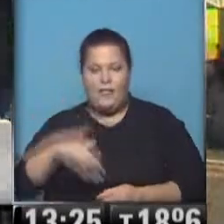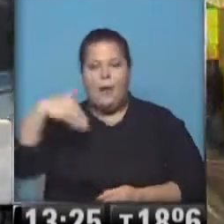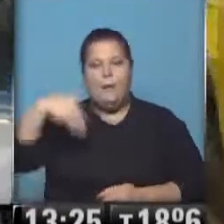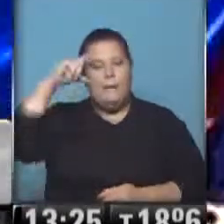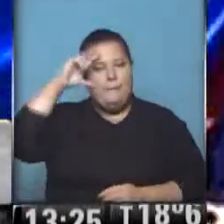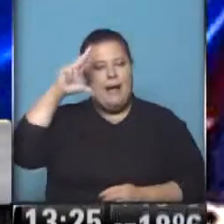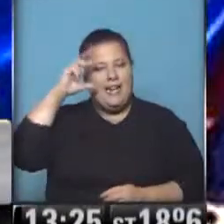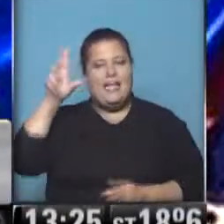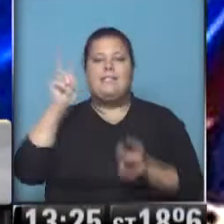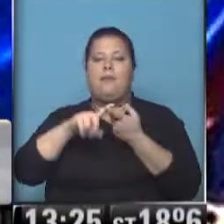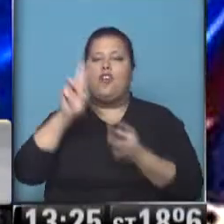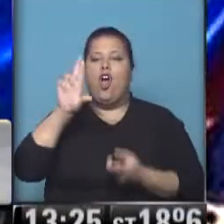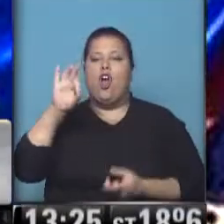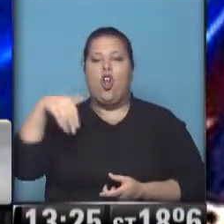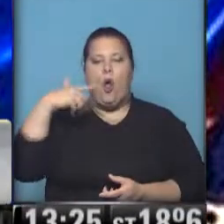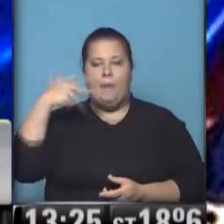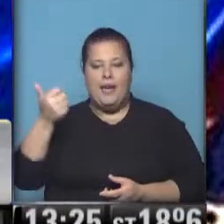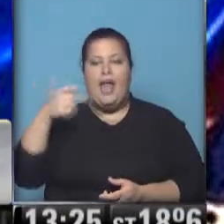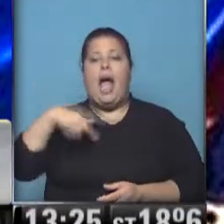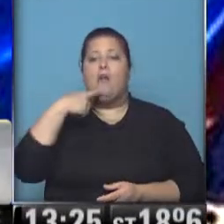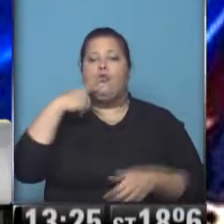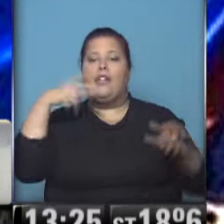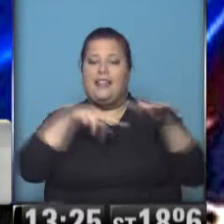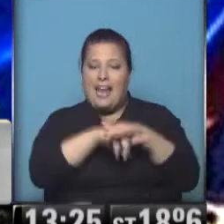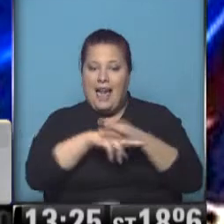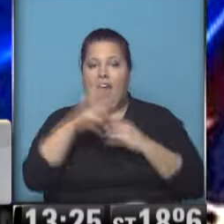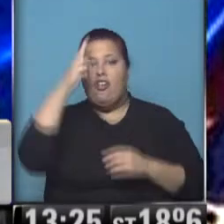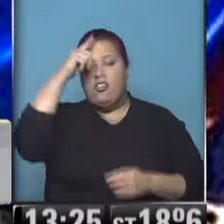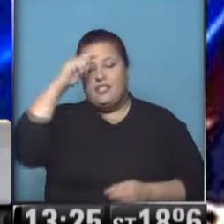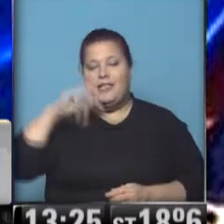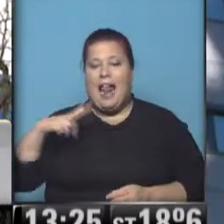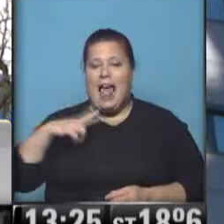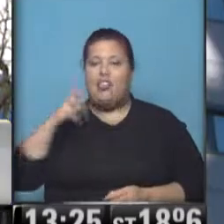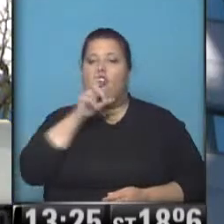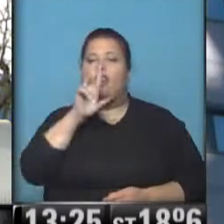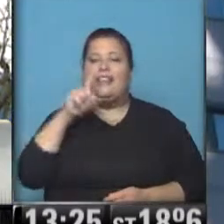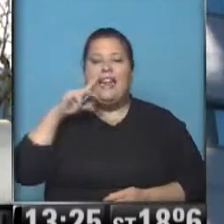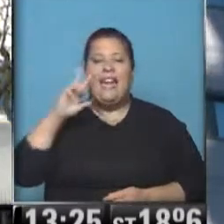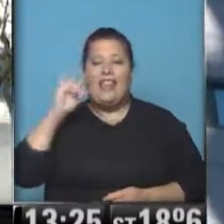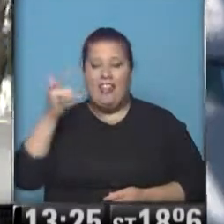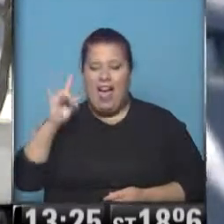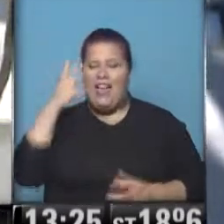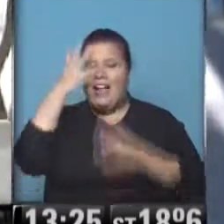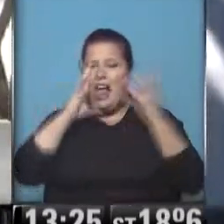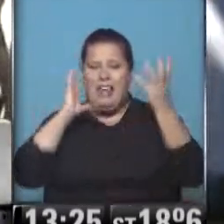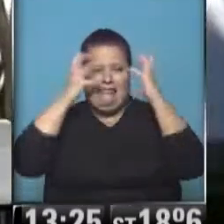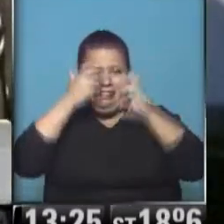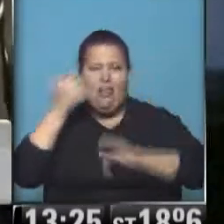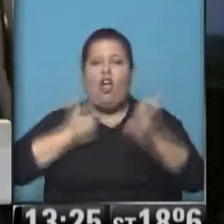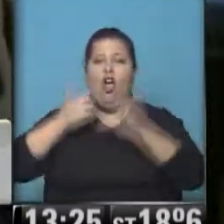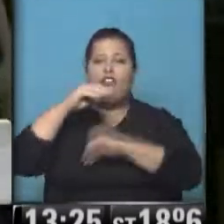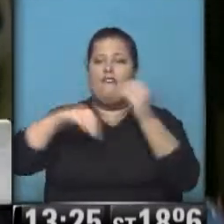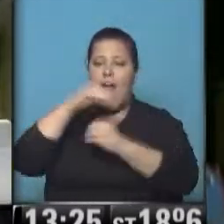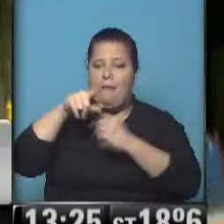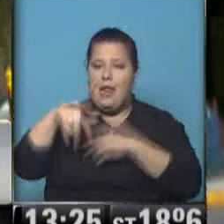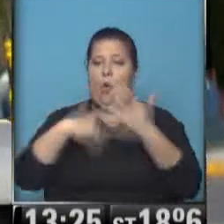Lorenzo, y de su mujer Romina Vieira. Está internado en el sanatorio de la Trinidad con la cara desfigurada, según cuentan allegados a la familia del volante